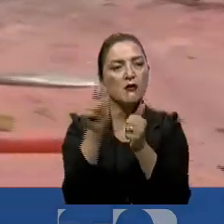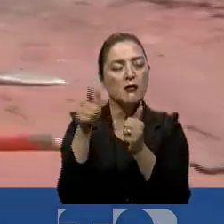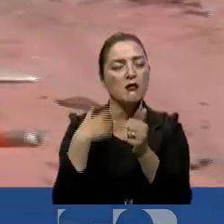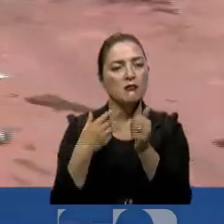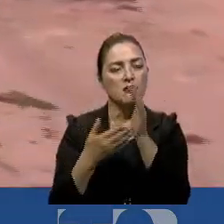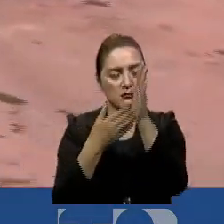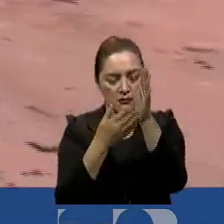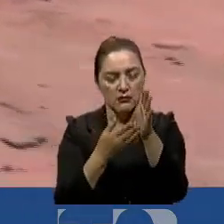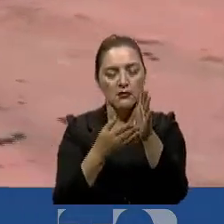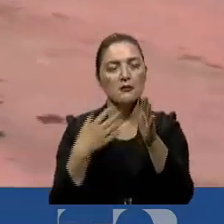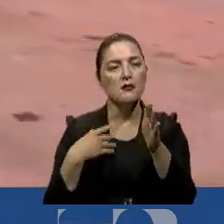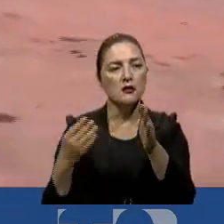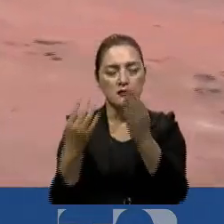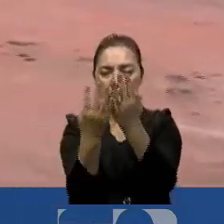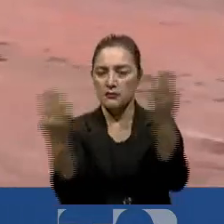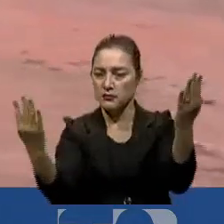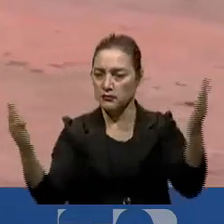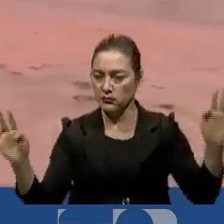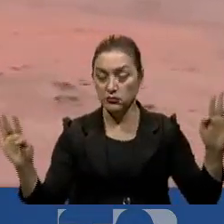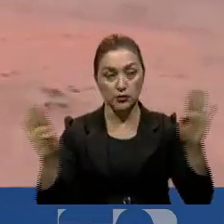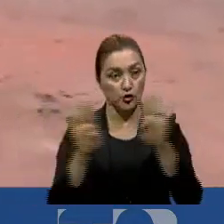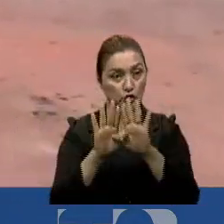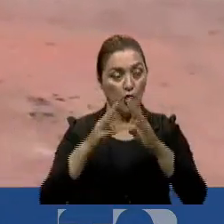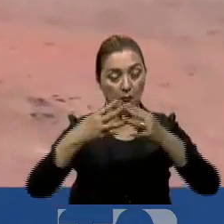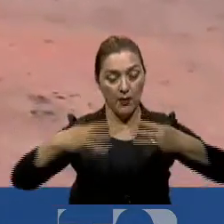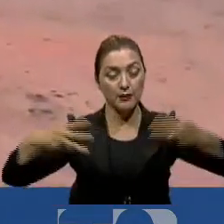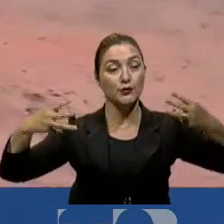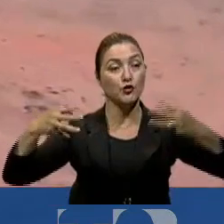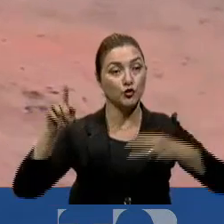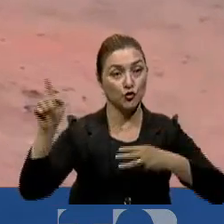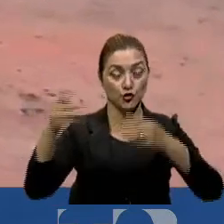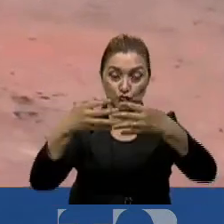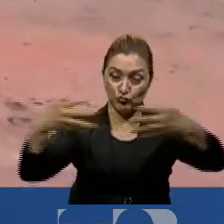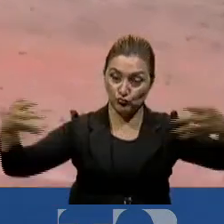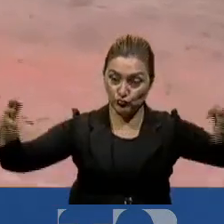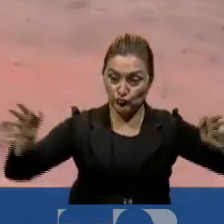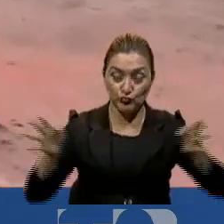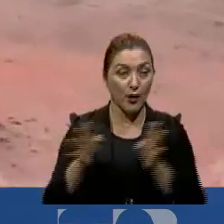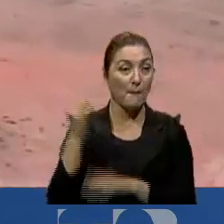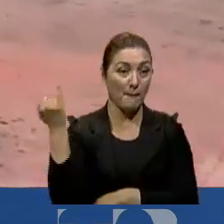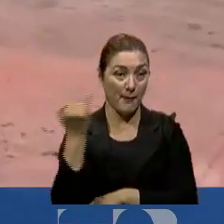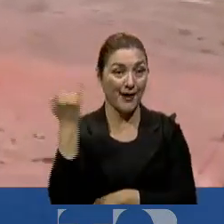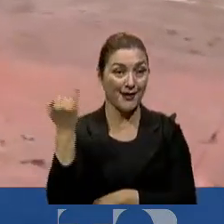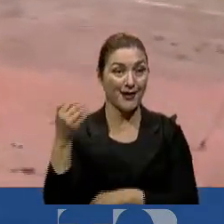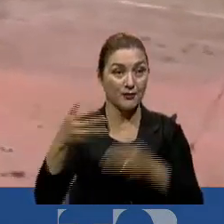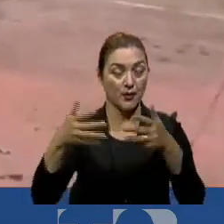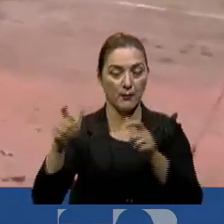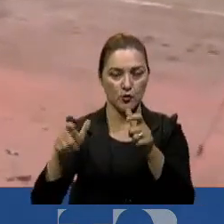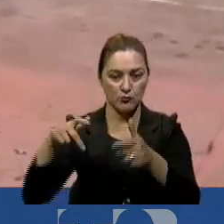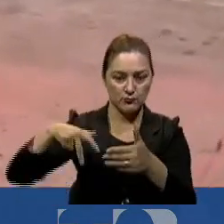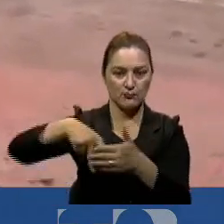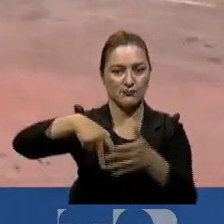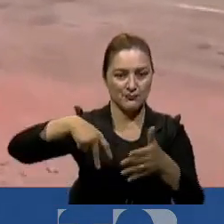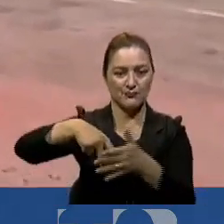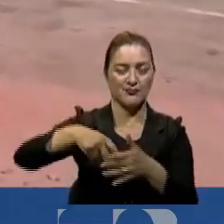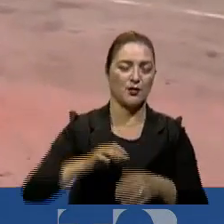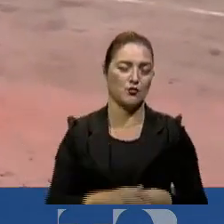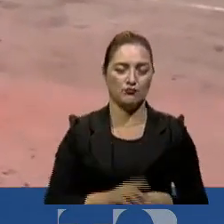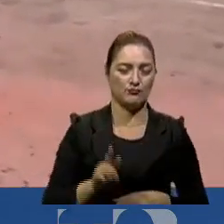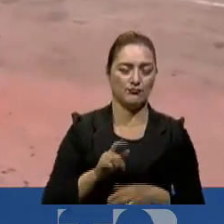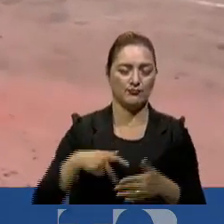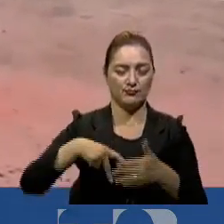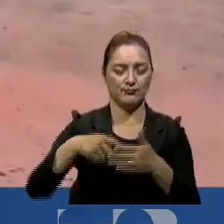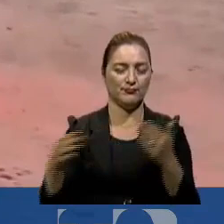ya un cerramiento con un material que se llama Saram para que la gente nos pueda dejar trabajar tranquilos, pero sería más que nada